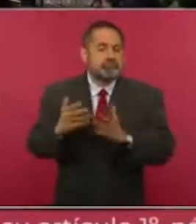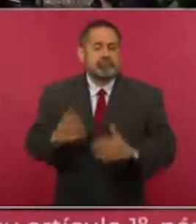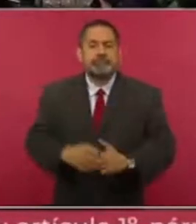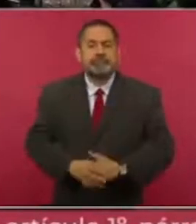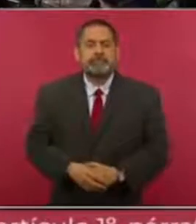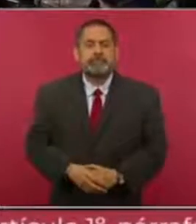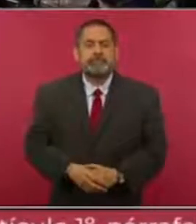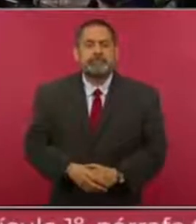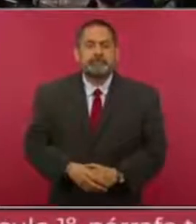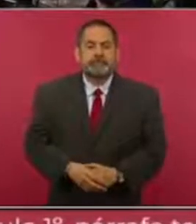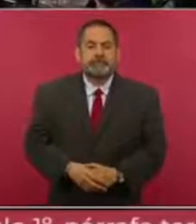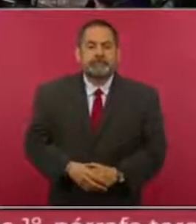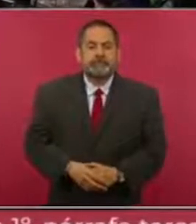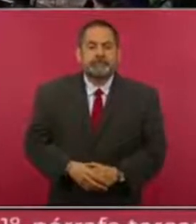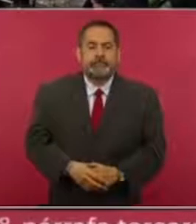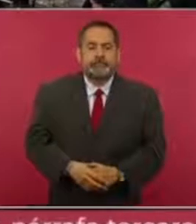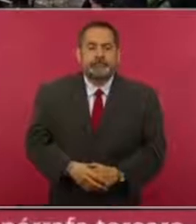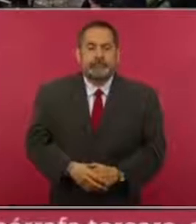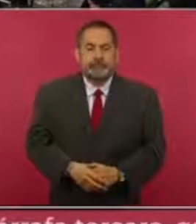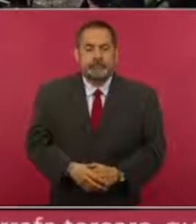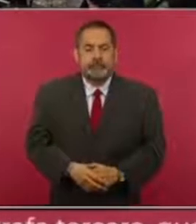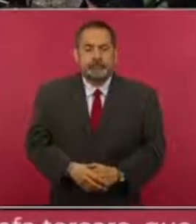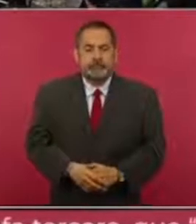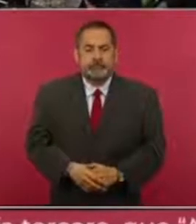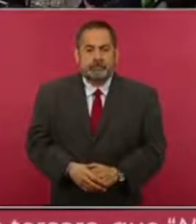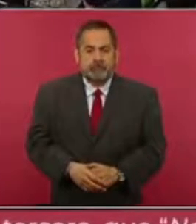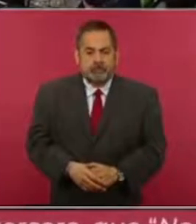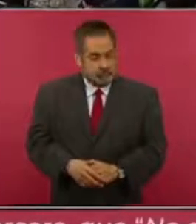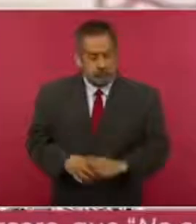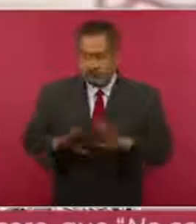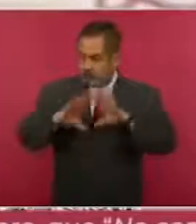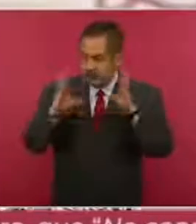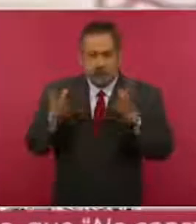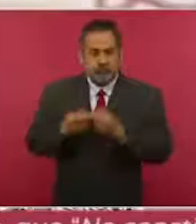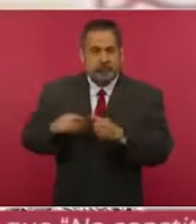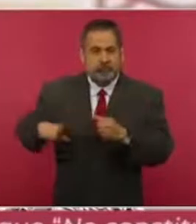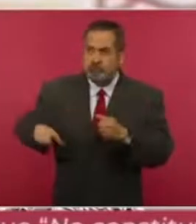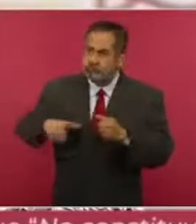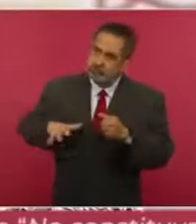¿Del gobierno o de la presidencia? De la presidencia. De todo el gobierno.